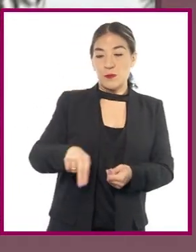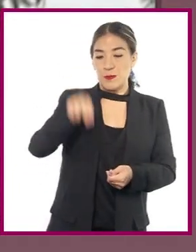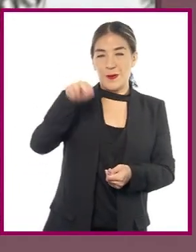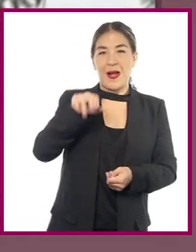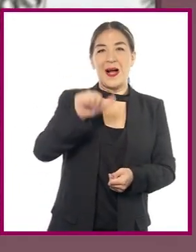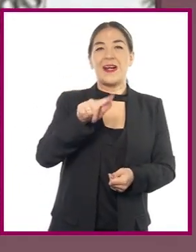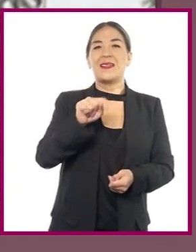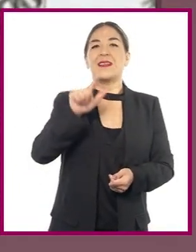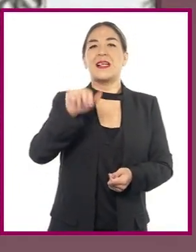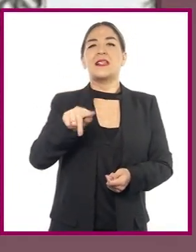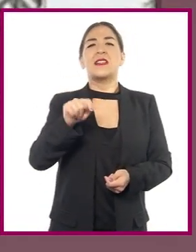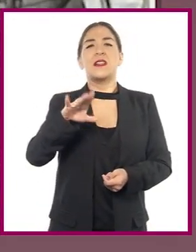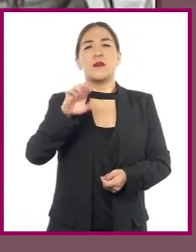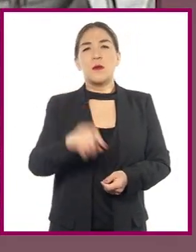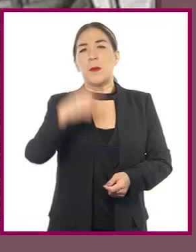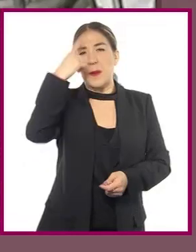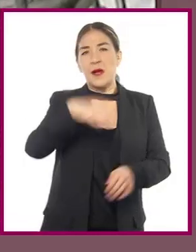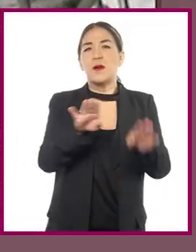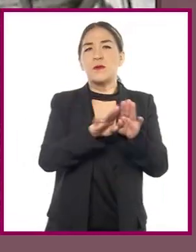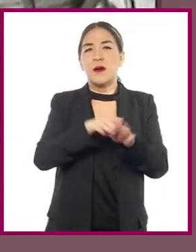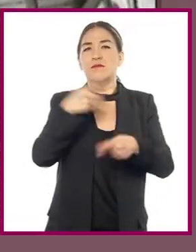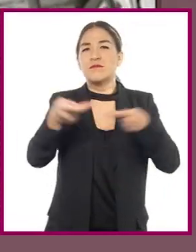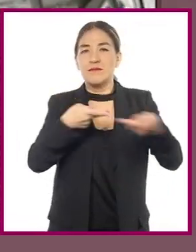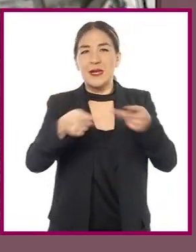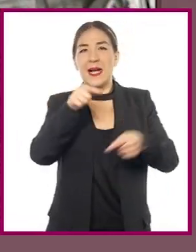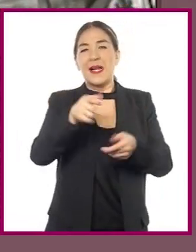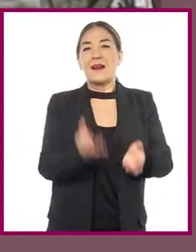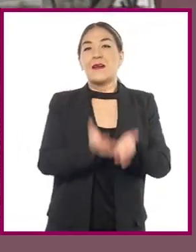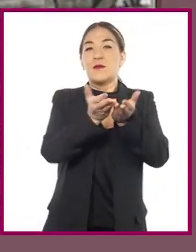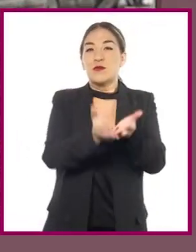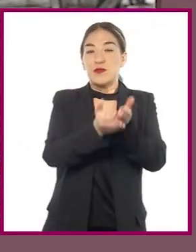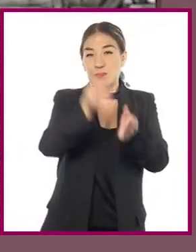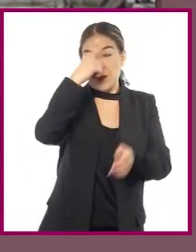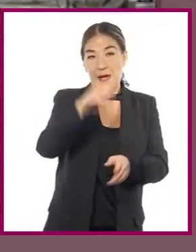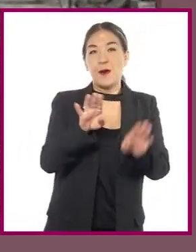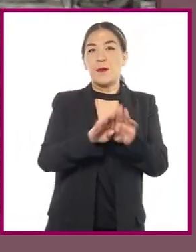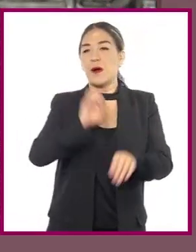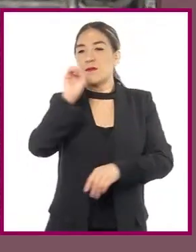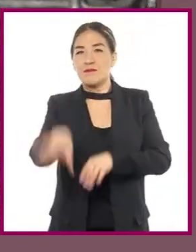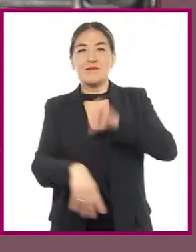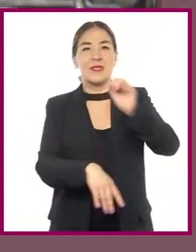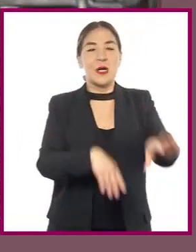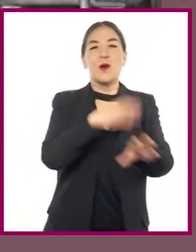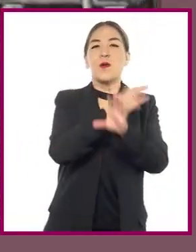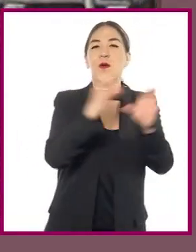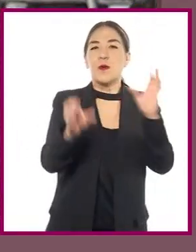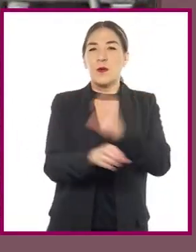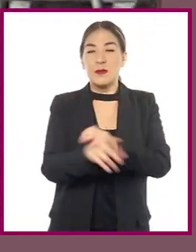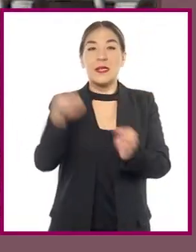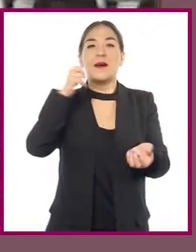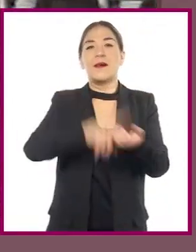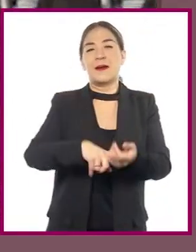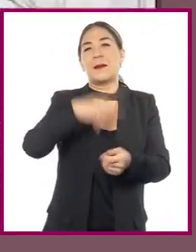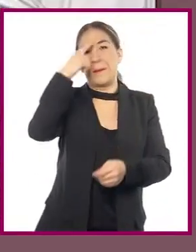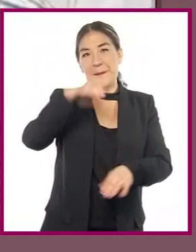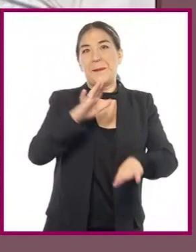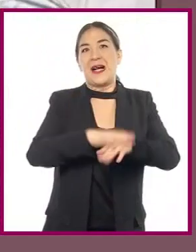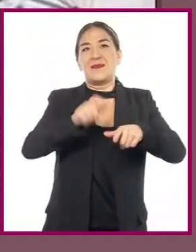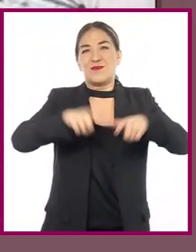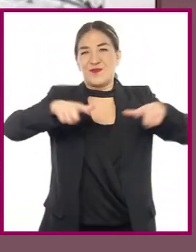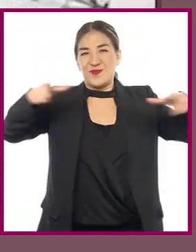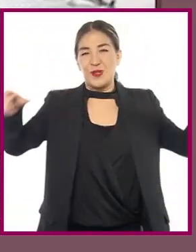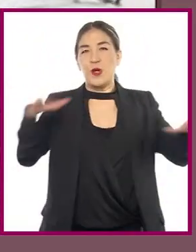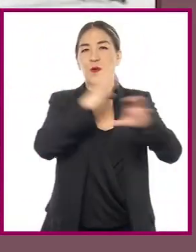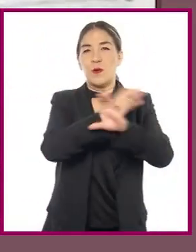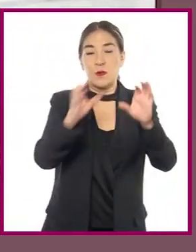Atlántico desarrollaron medios de navegación para poder transportar e intercambiar productos y extender sus mercados. Y